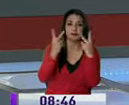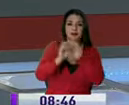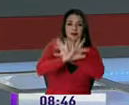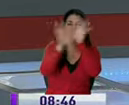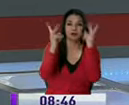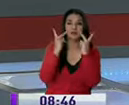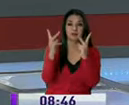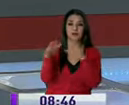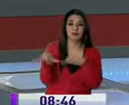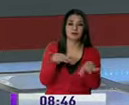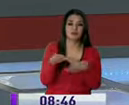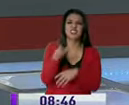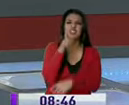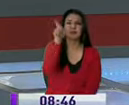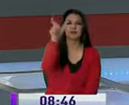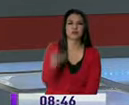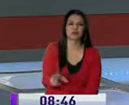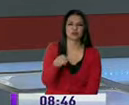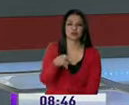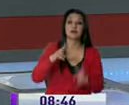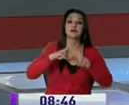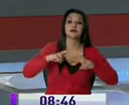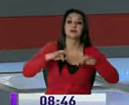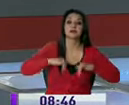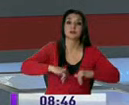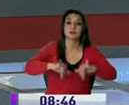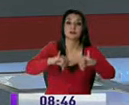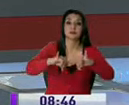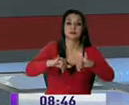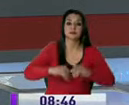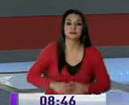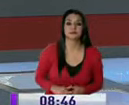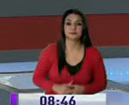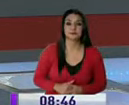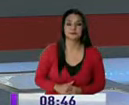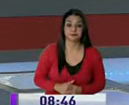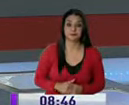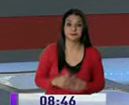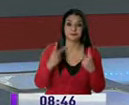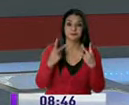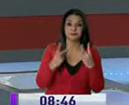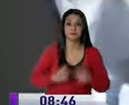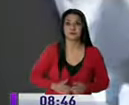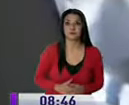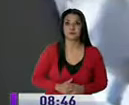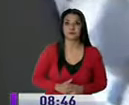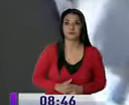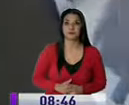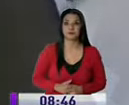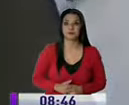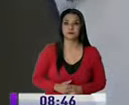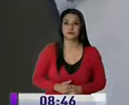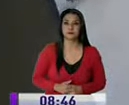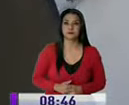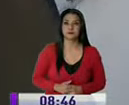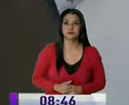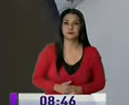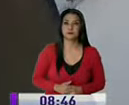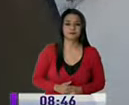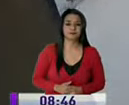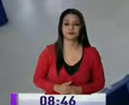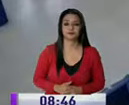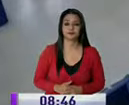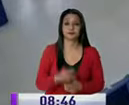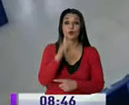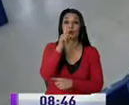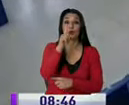verle accionar y descubrir quiénes eran estos angelitos por las cámaras de seguridad. Veamos. Fue a las 13 horas